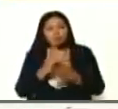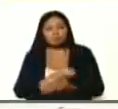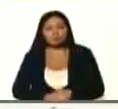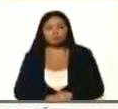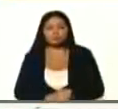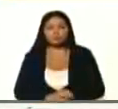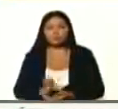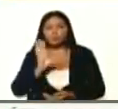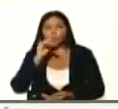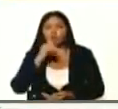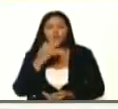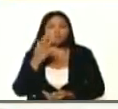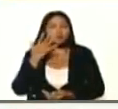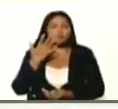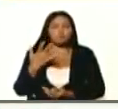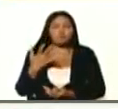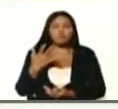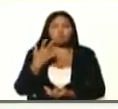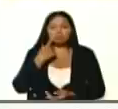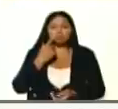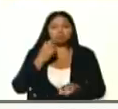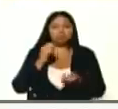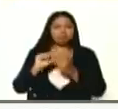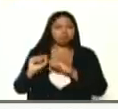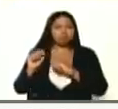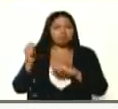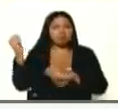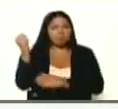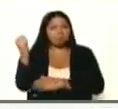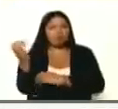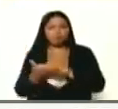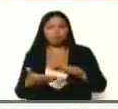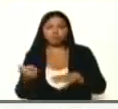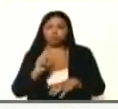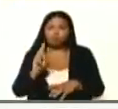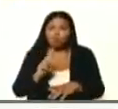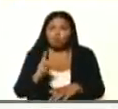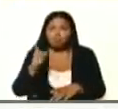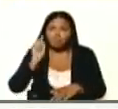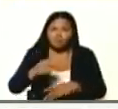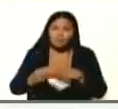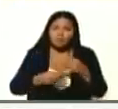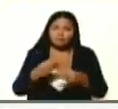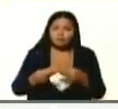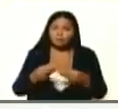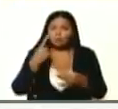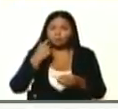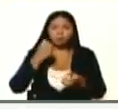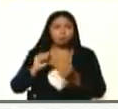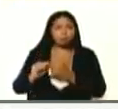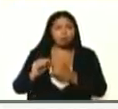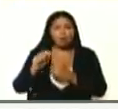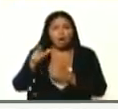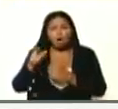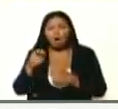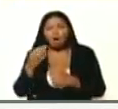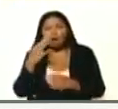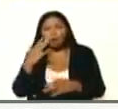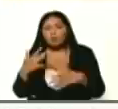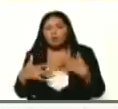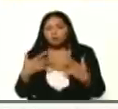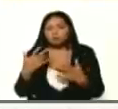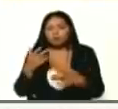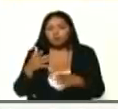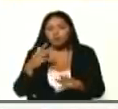haya impunidad, porque la impunidad frente a un hecho que